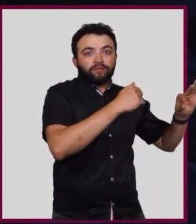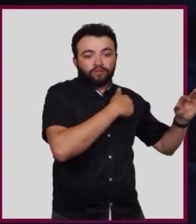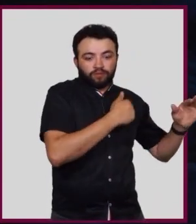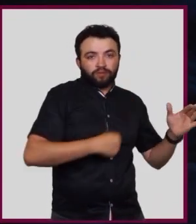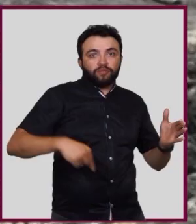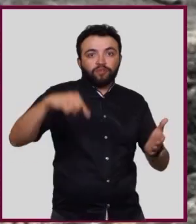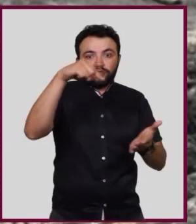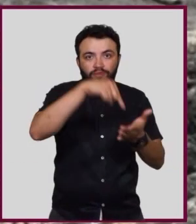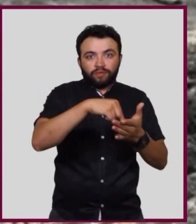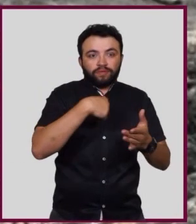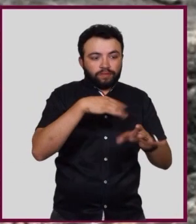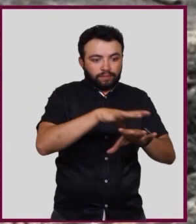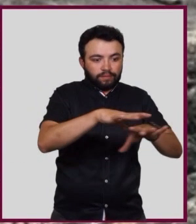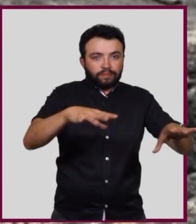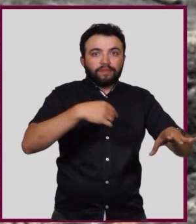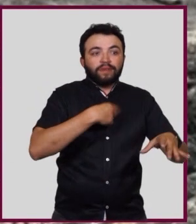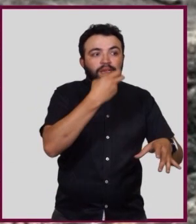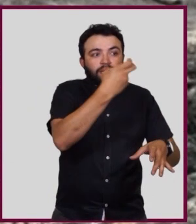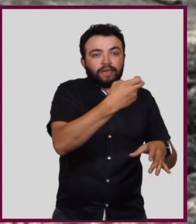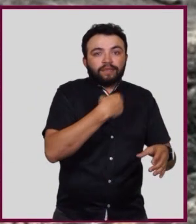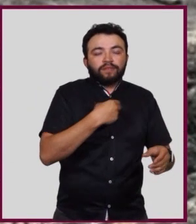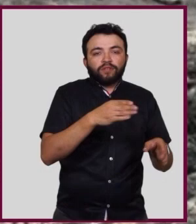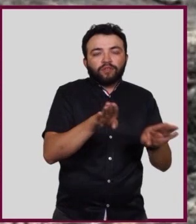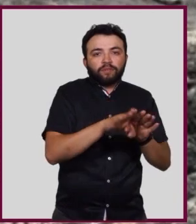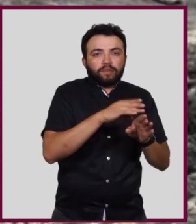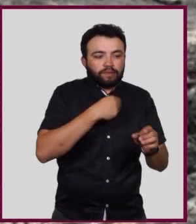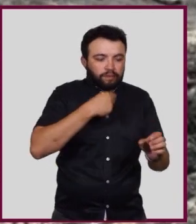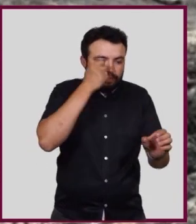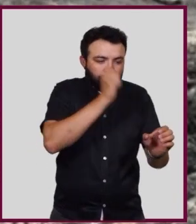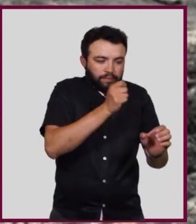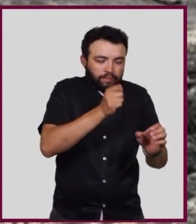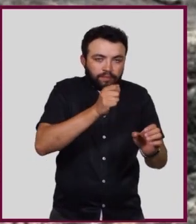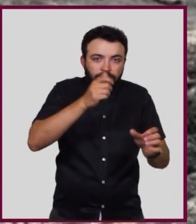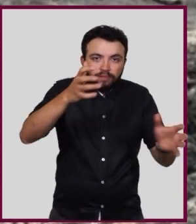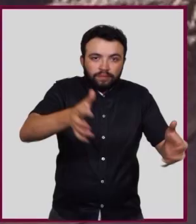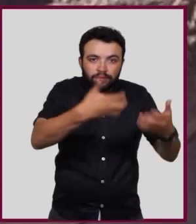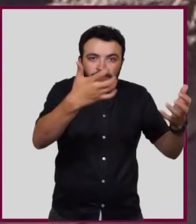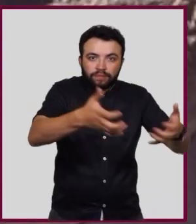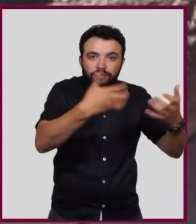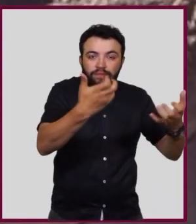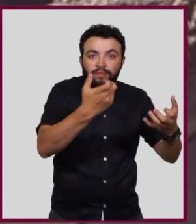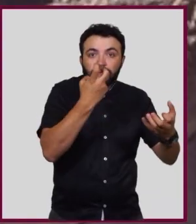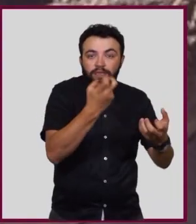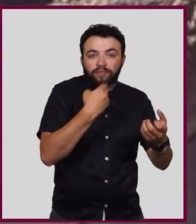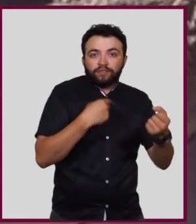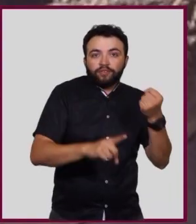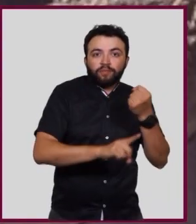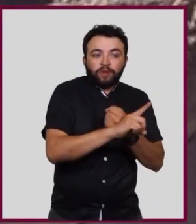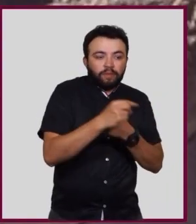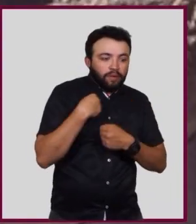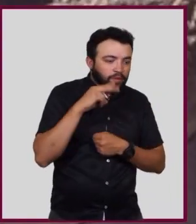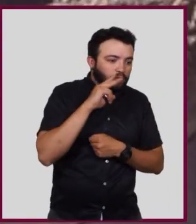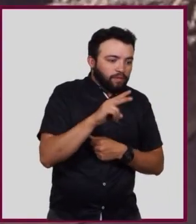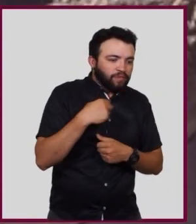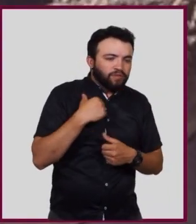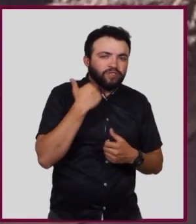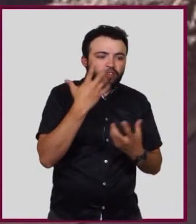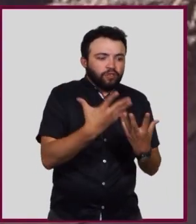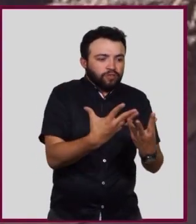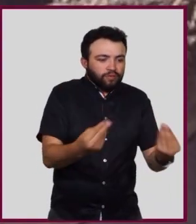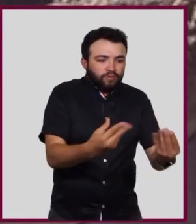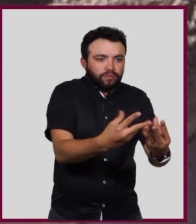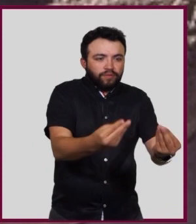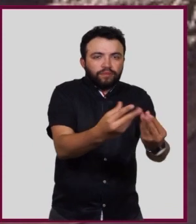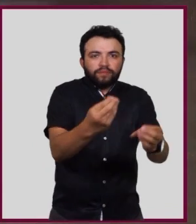sitio arqueológico. Entonces uno excava de acuerdo a la problemática que quieres resolver. ¿Y qué nos dicen